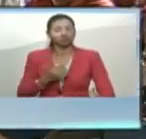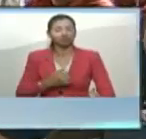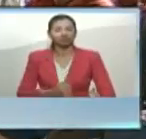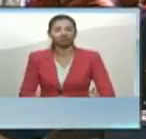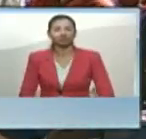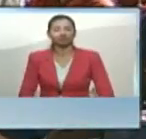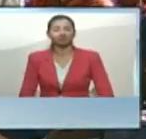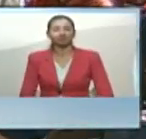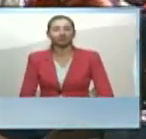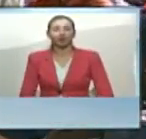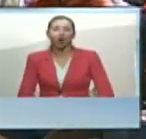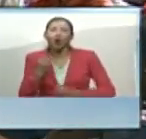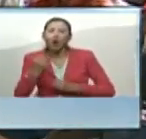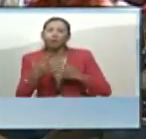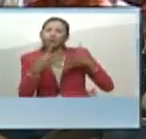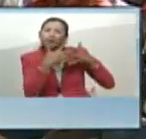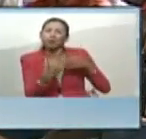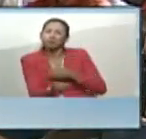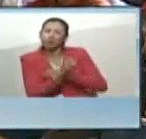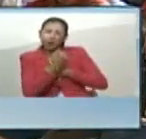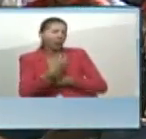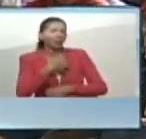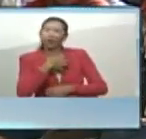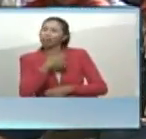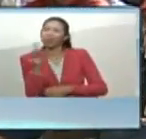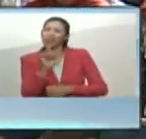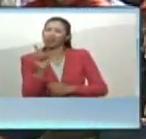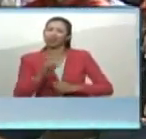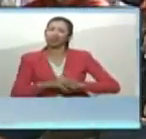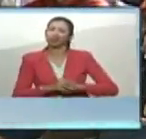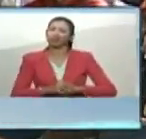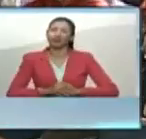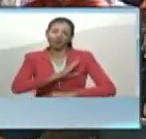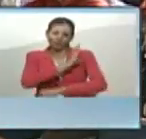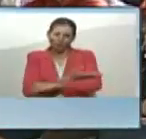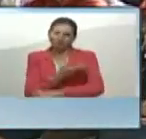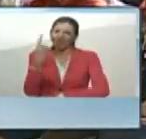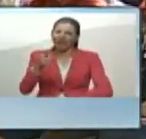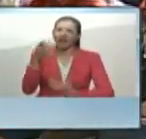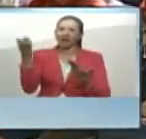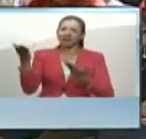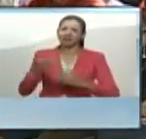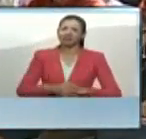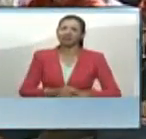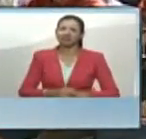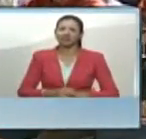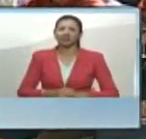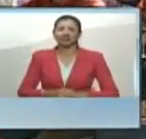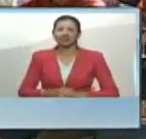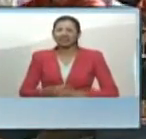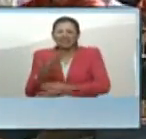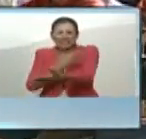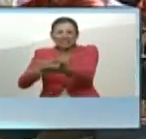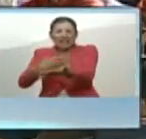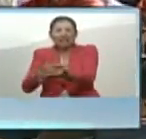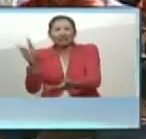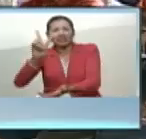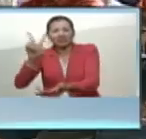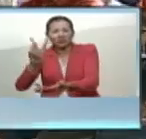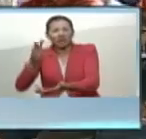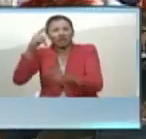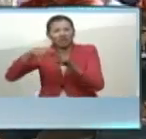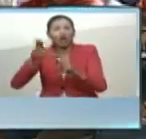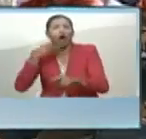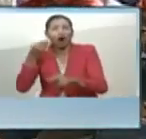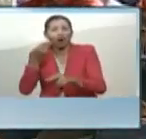¿Cómo nos va a derrotar el imperialismo? Con esa fuerza que trae desde los genes la juventud venezolana.